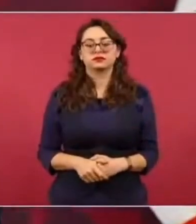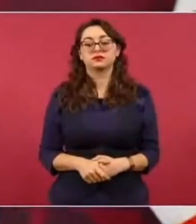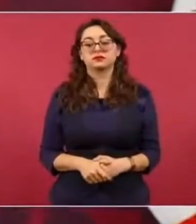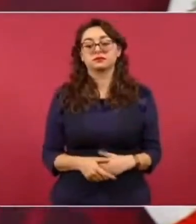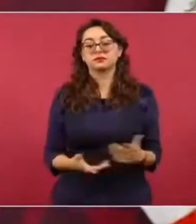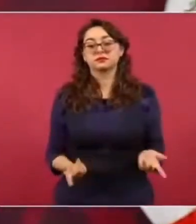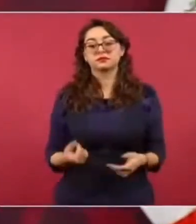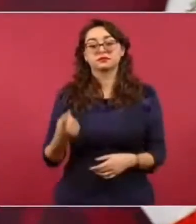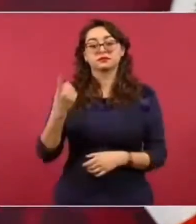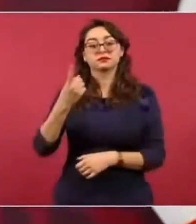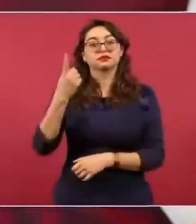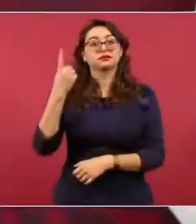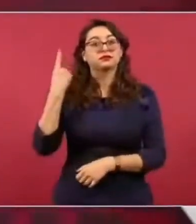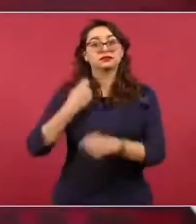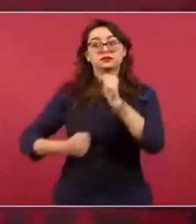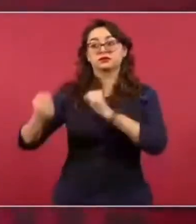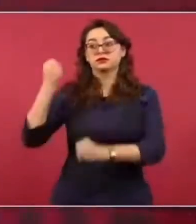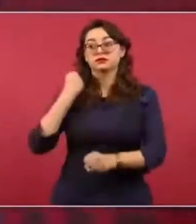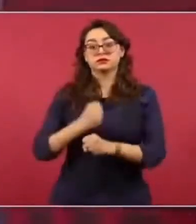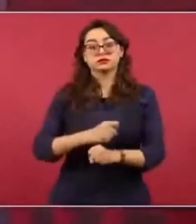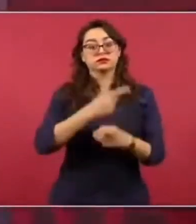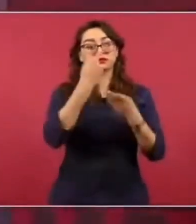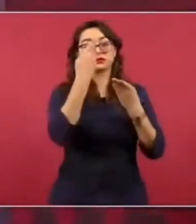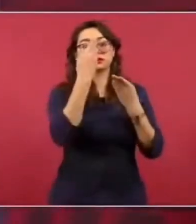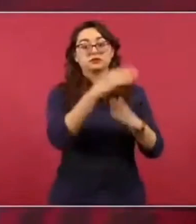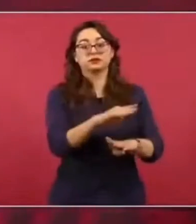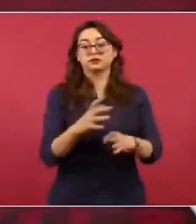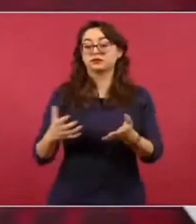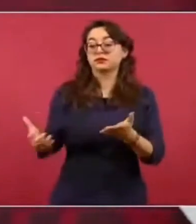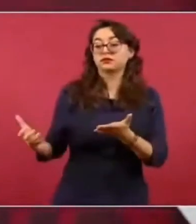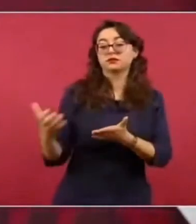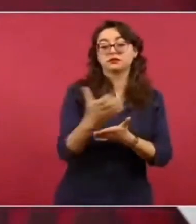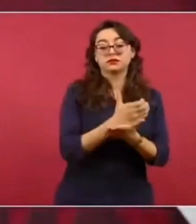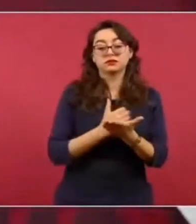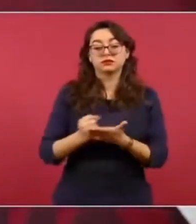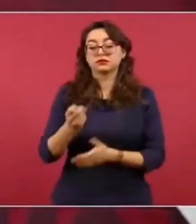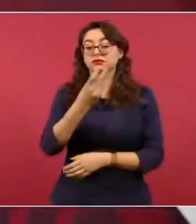obtuvieron utilidades por 240 mil millones de pesos.